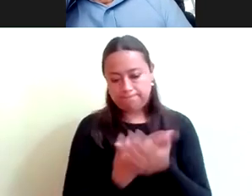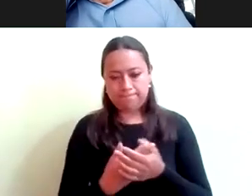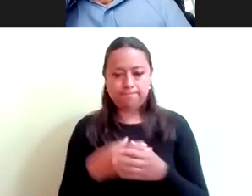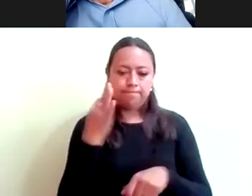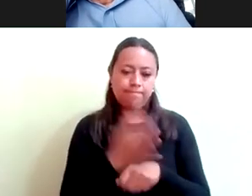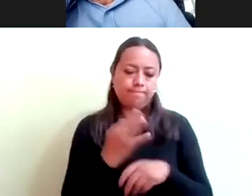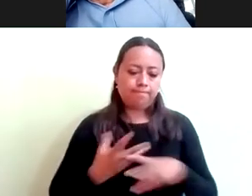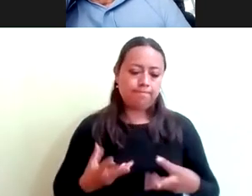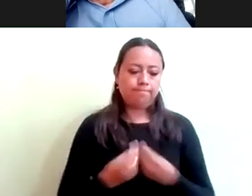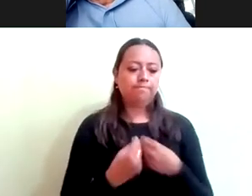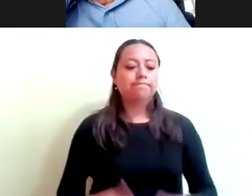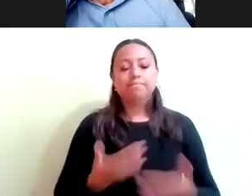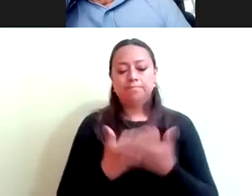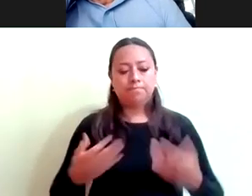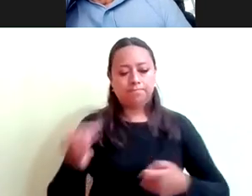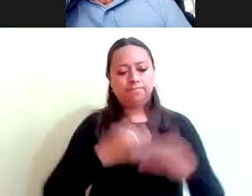De las disposiciones